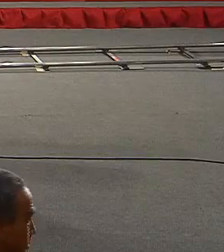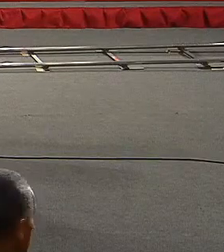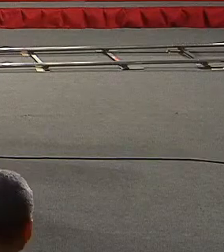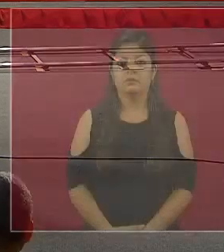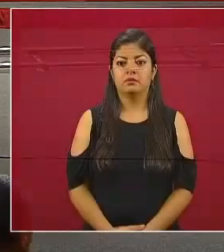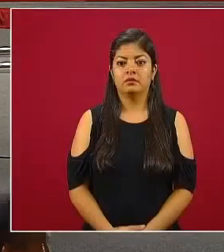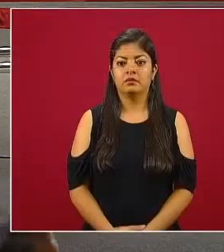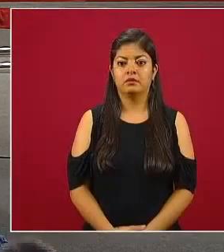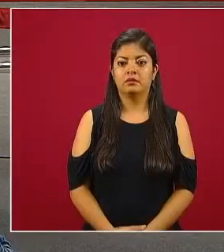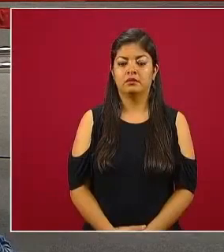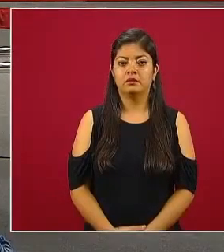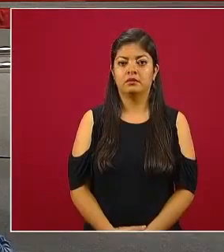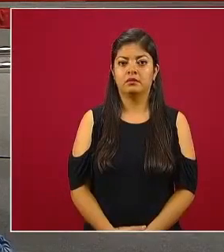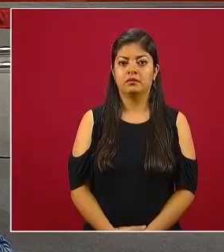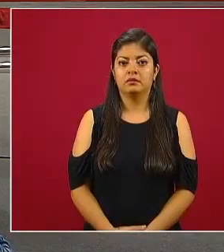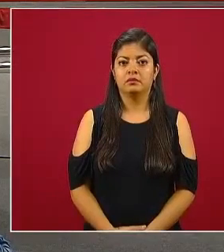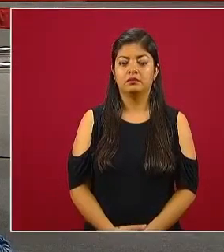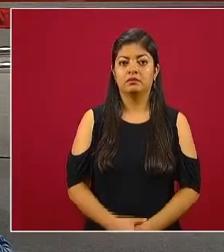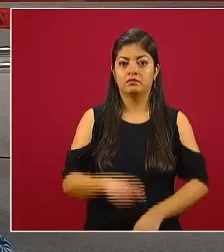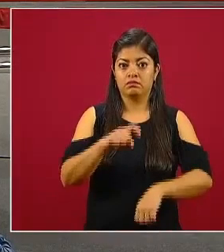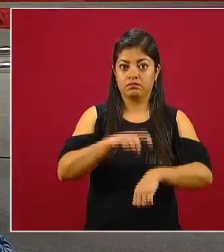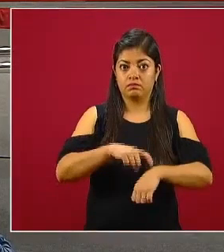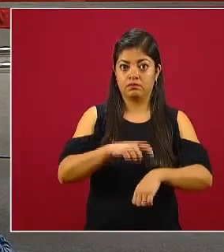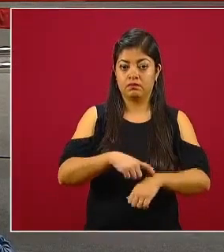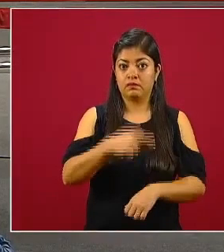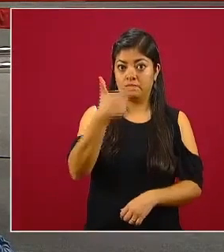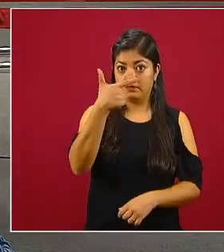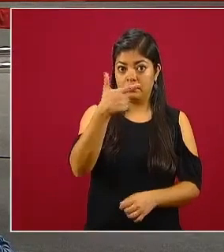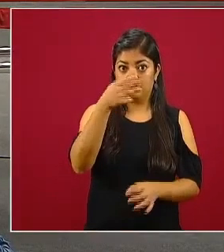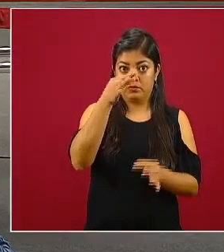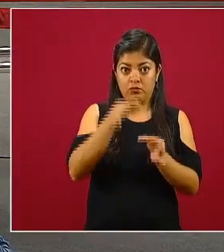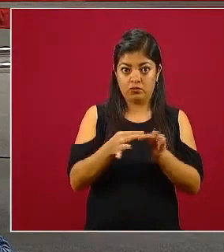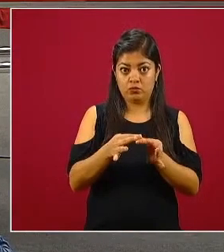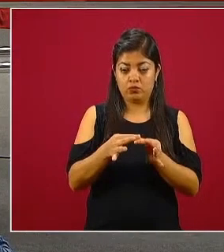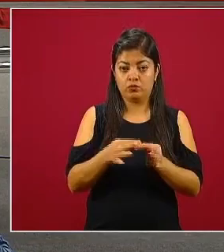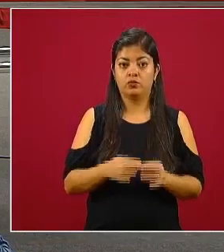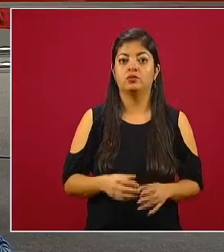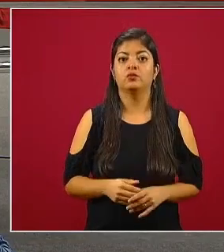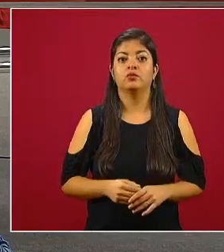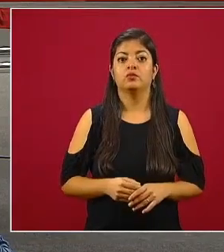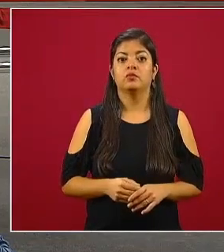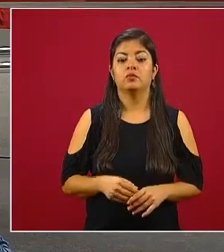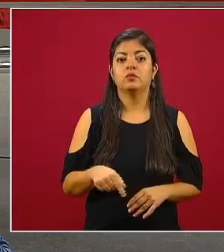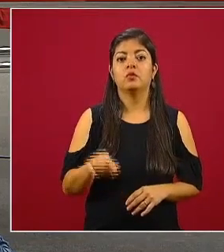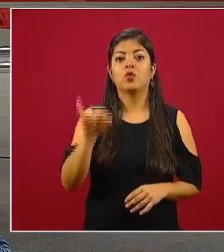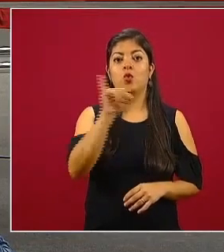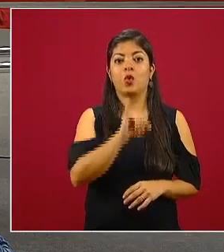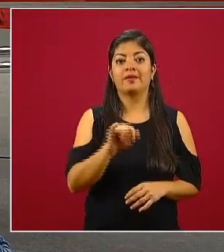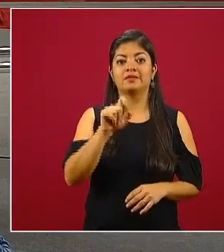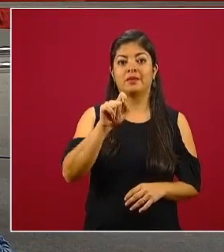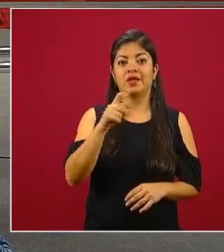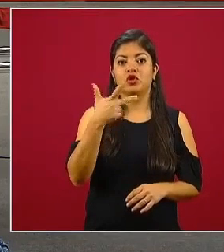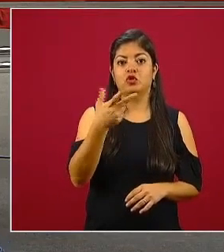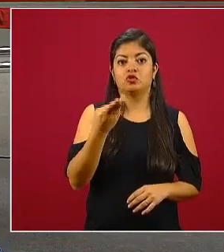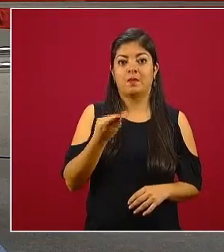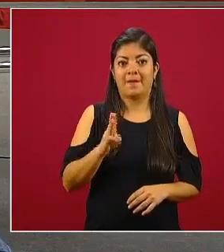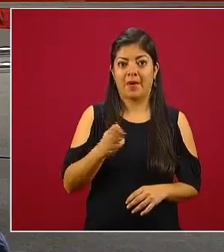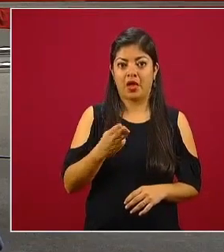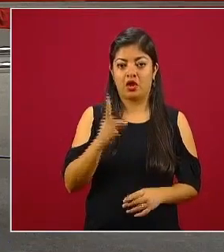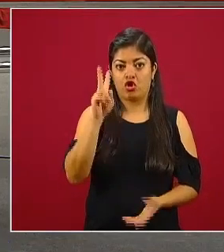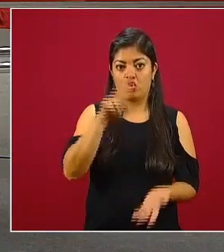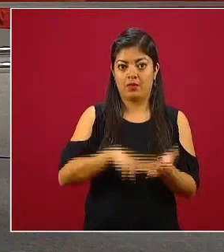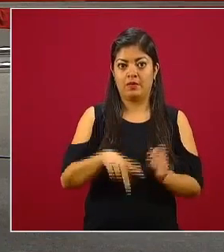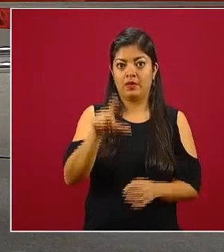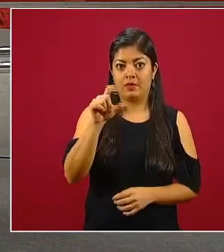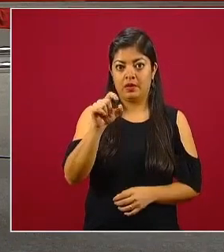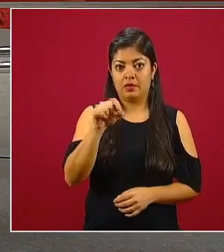¿Qué tal? Son las 19 horas en punto del jueves 28 de mayo de